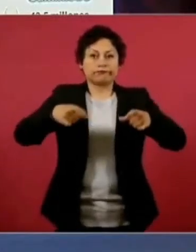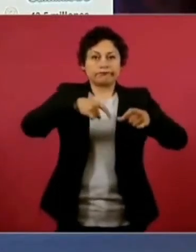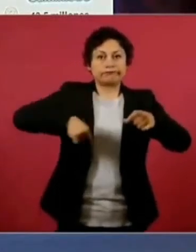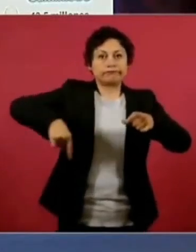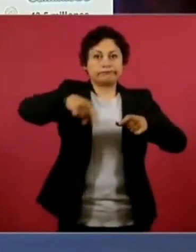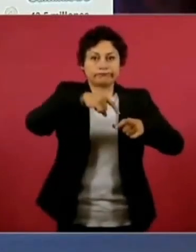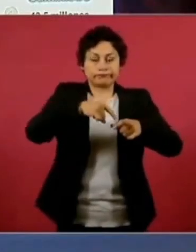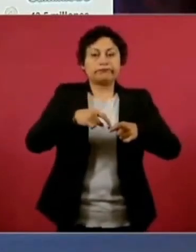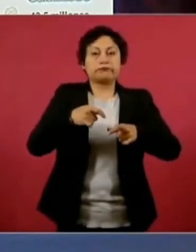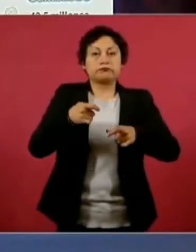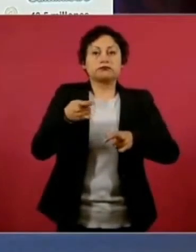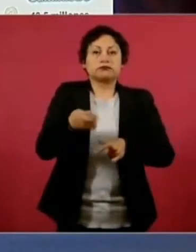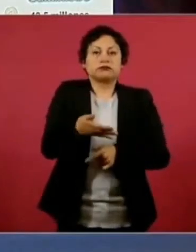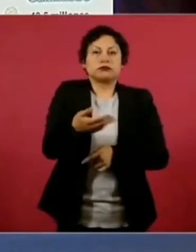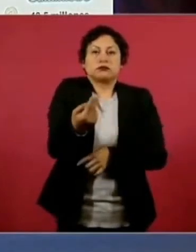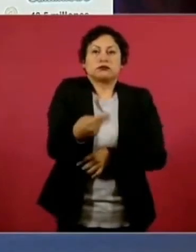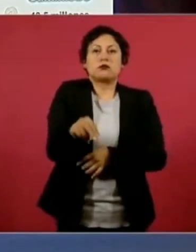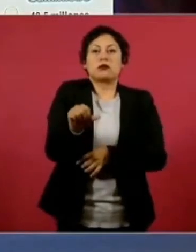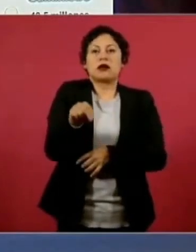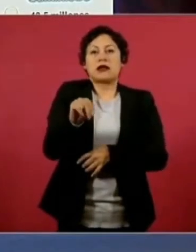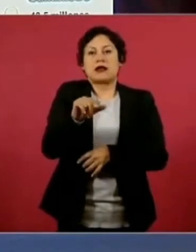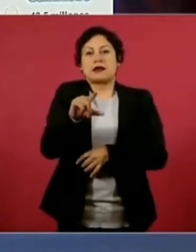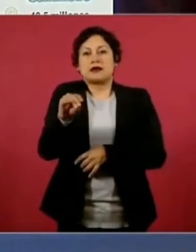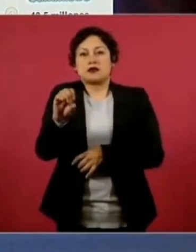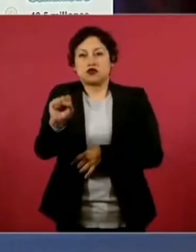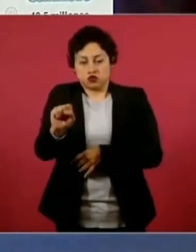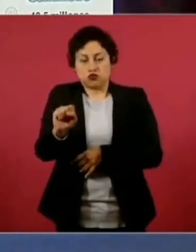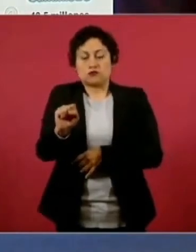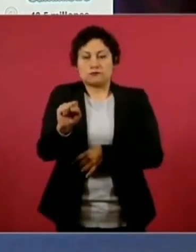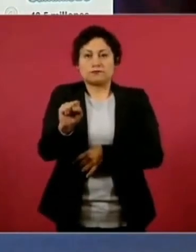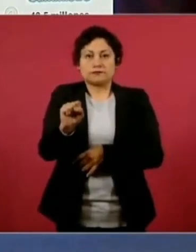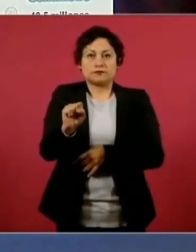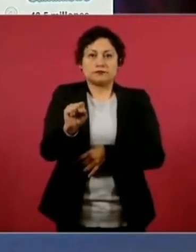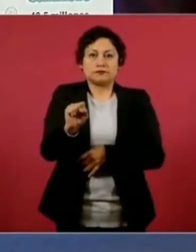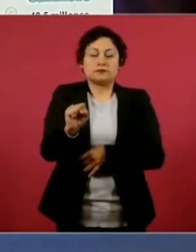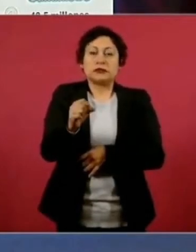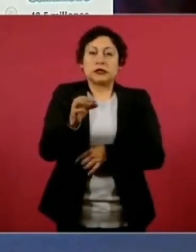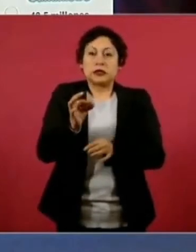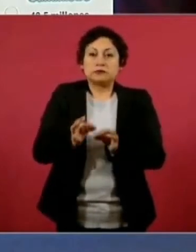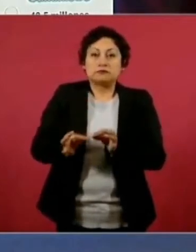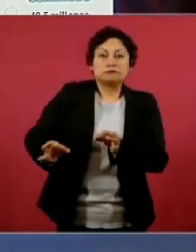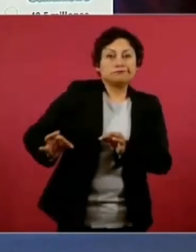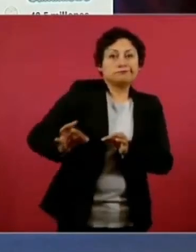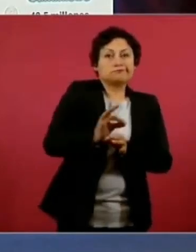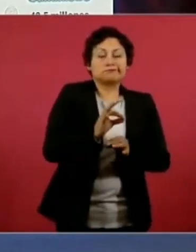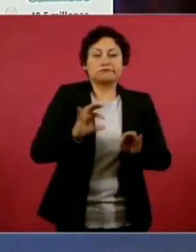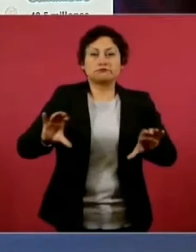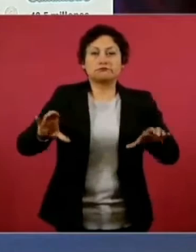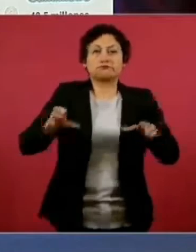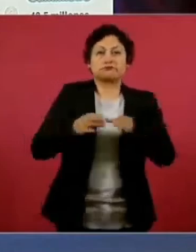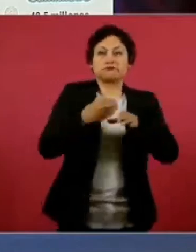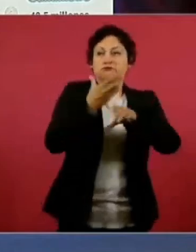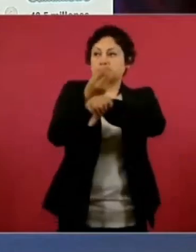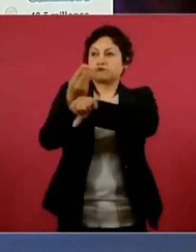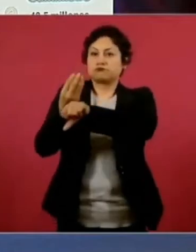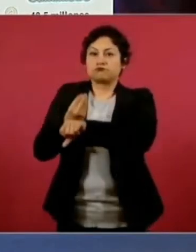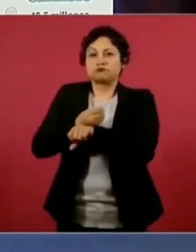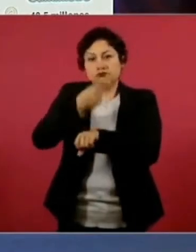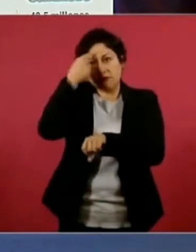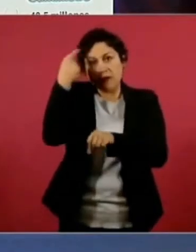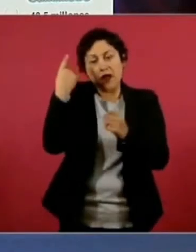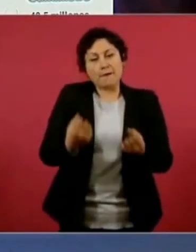le llamamos anillos, y se ponen en esa condición para poder hacer más robusto el suministro de energía